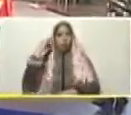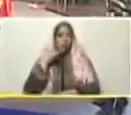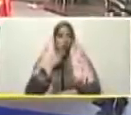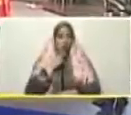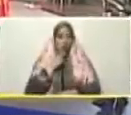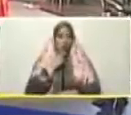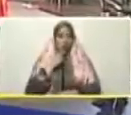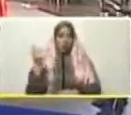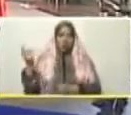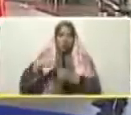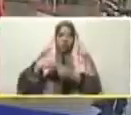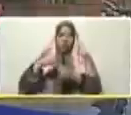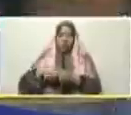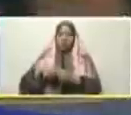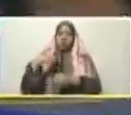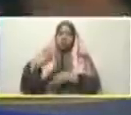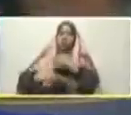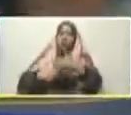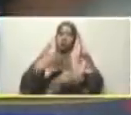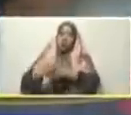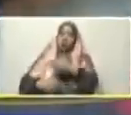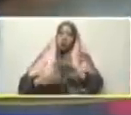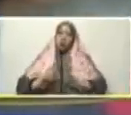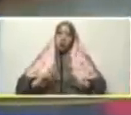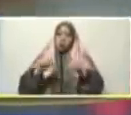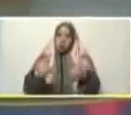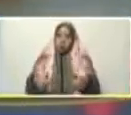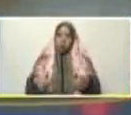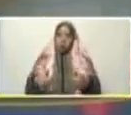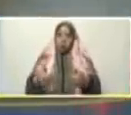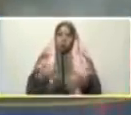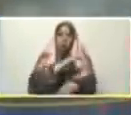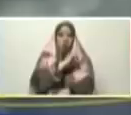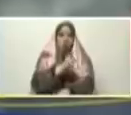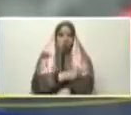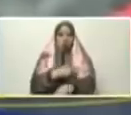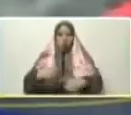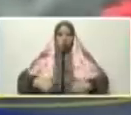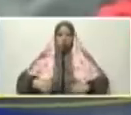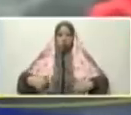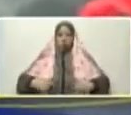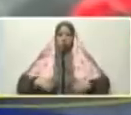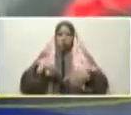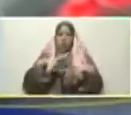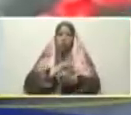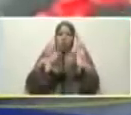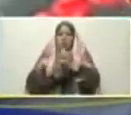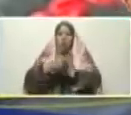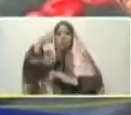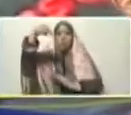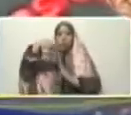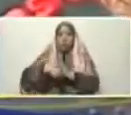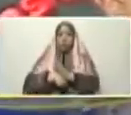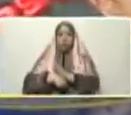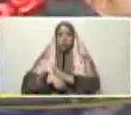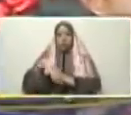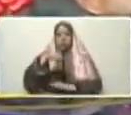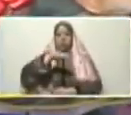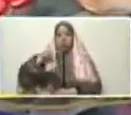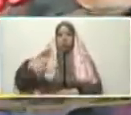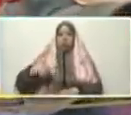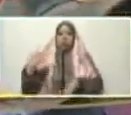entre en una etapa de renacimiento de florecimiento y de cambios profundos desde adentro